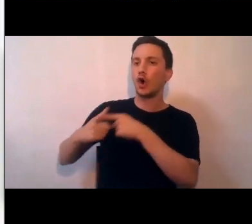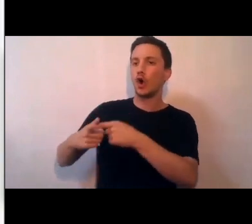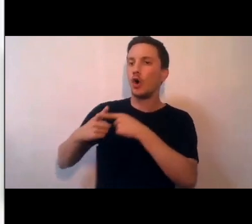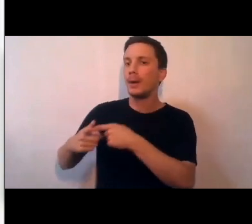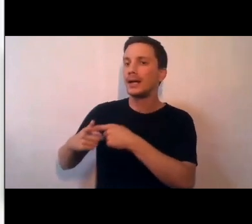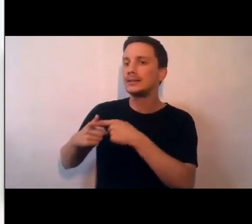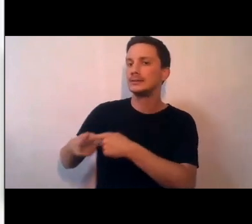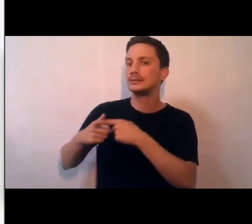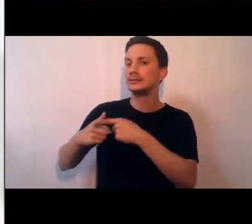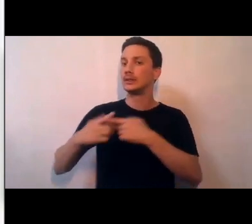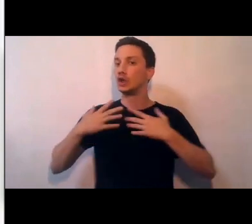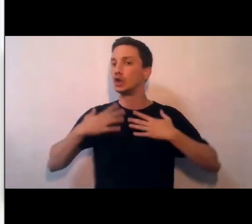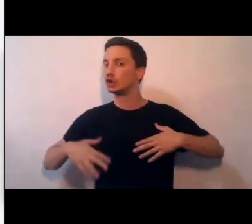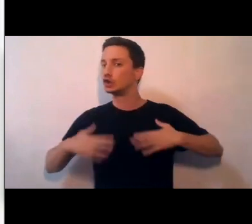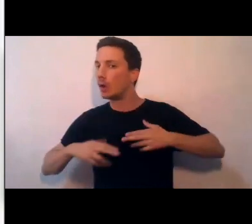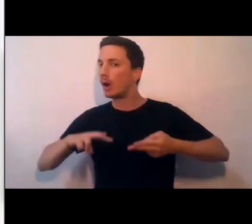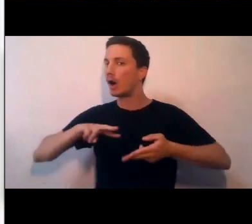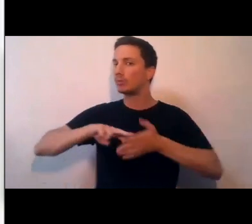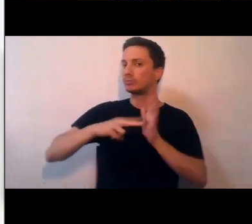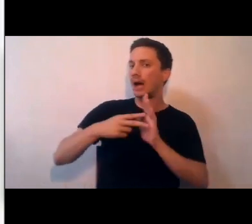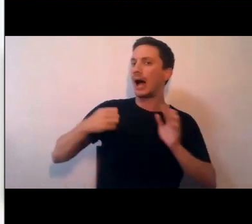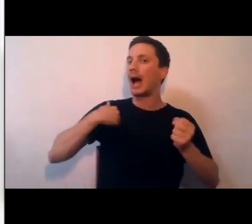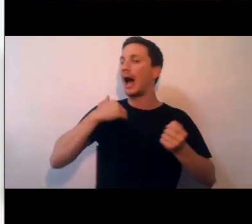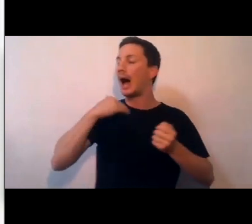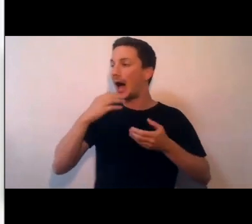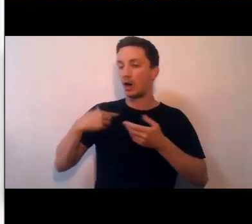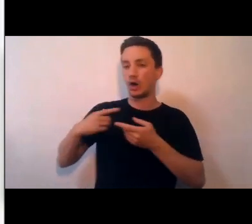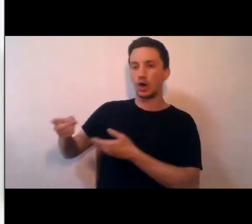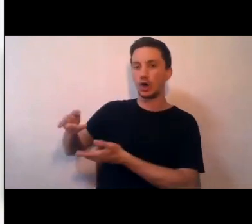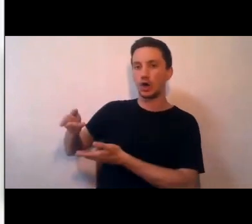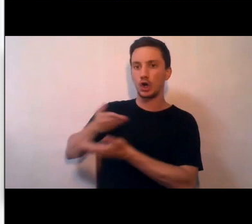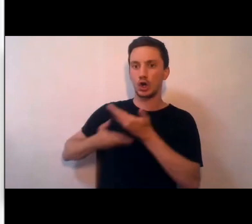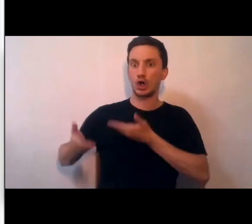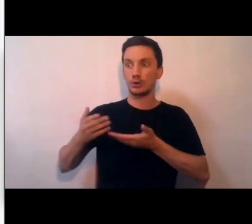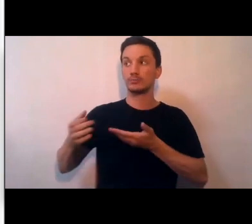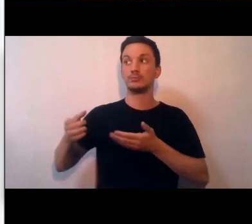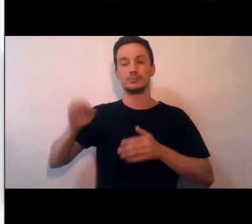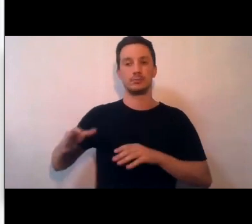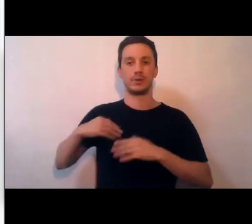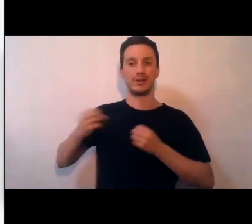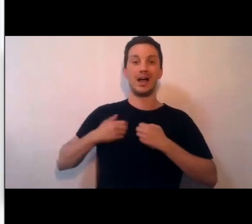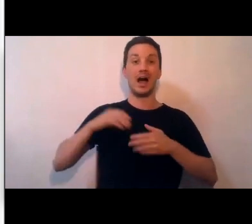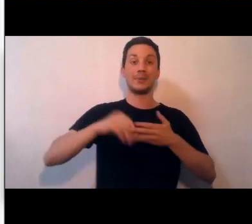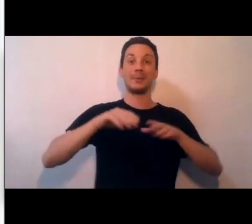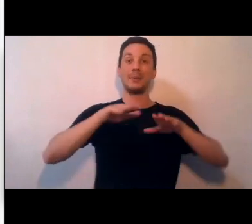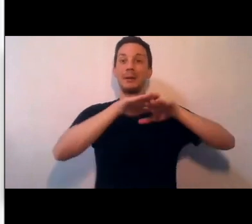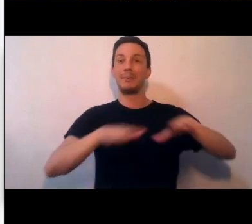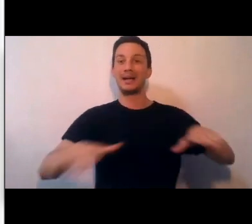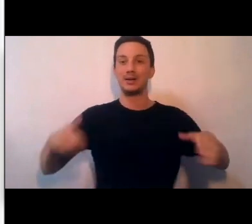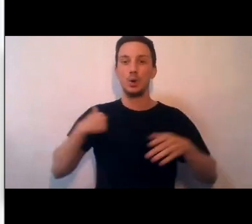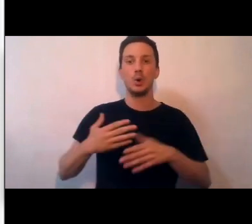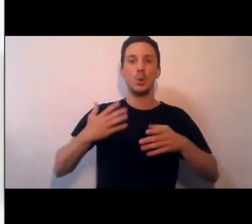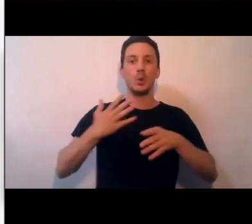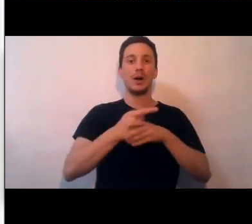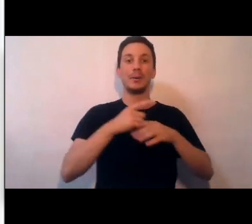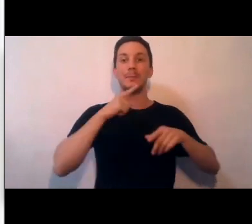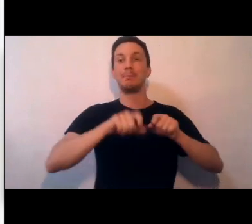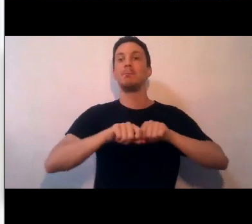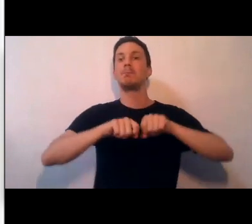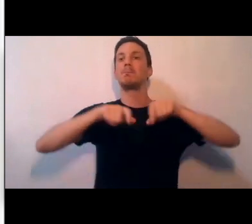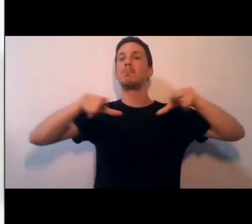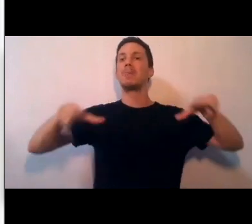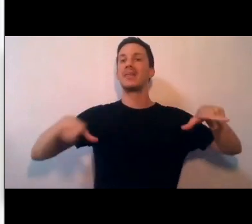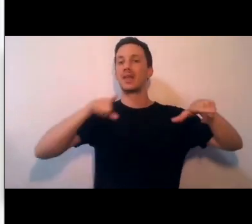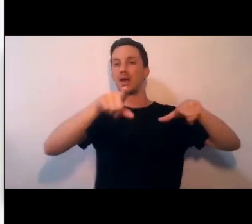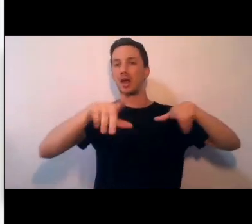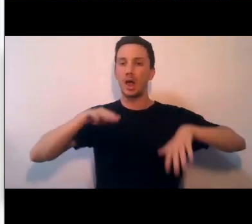en compartir utensilios. Y uno de los momentos en los que los niños pues sin ropa comparten es en las piscinas, pero no es en el único